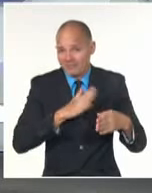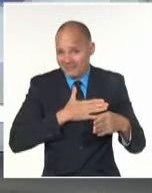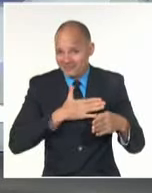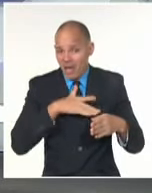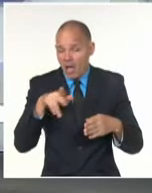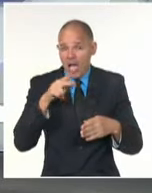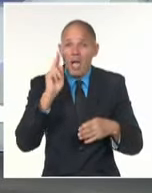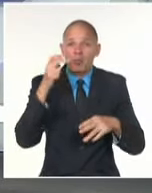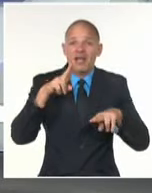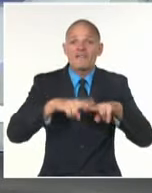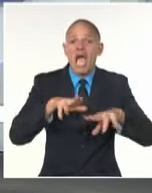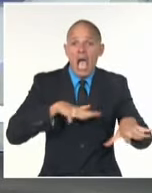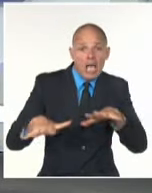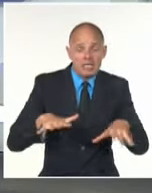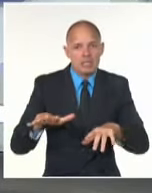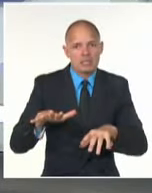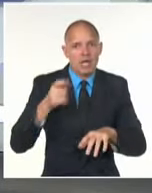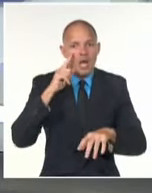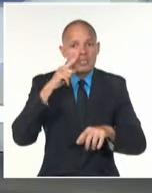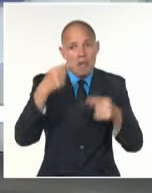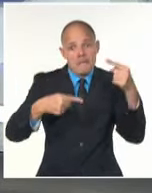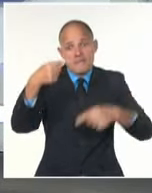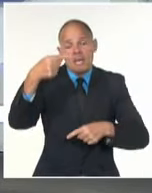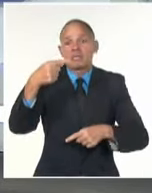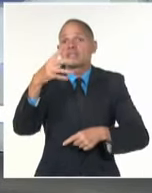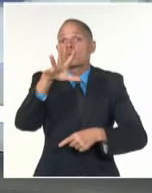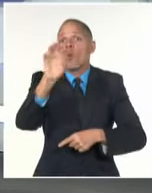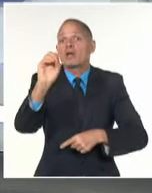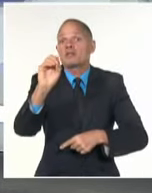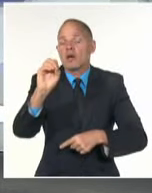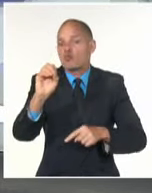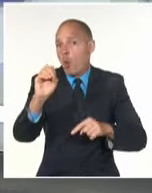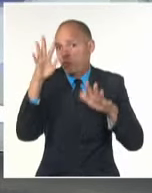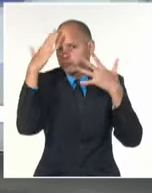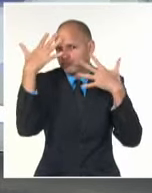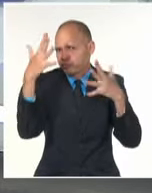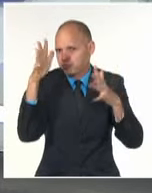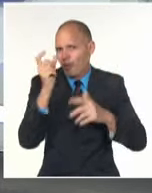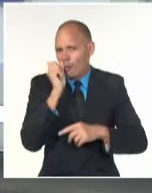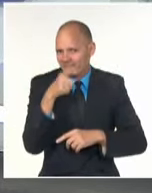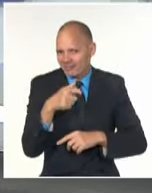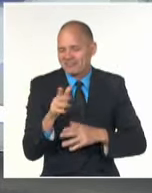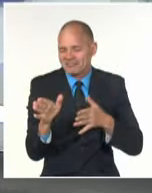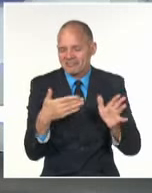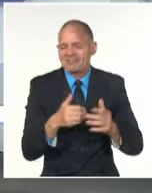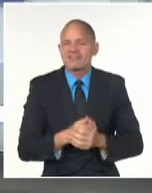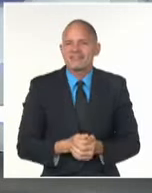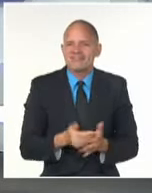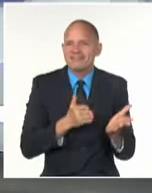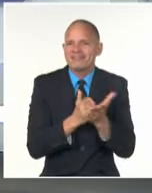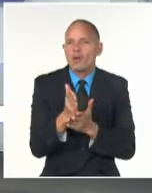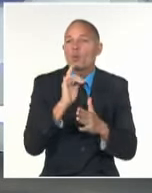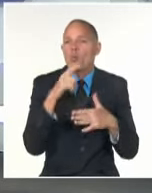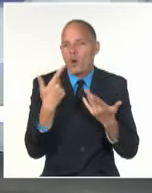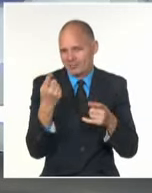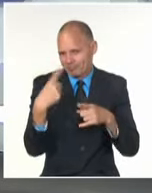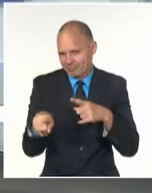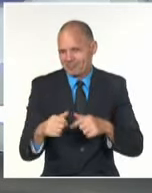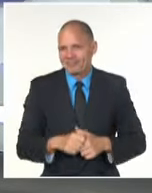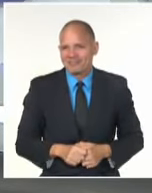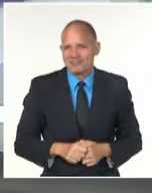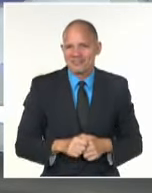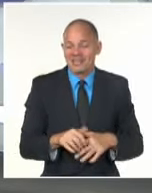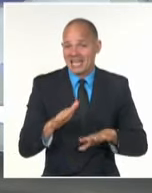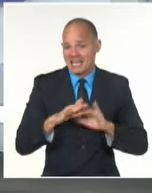presente serie, con 50 indiscutibles. Muchas felicidades para Yulieski Remón. Ahora vamos a cambiar de tema. Una de las